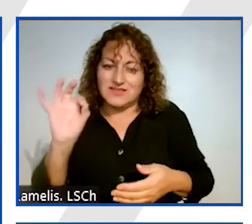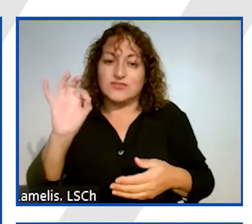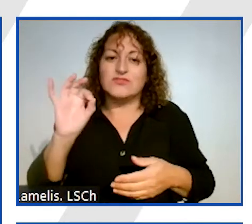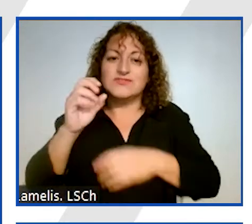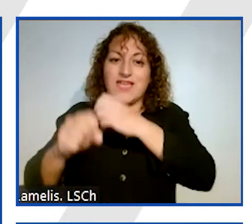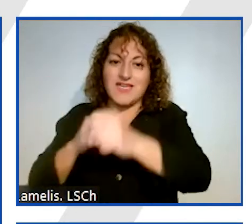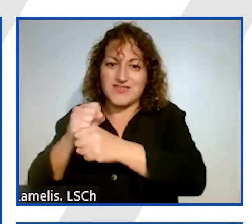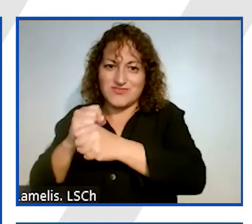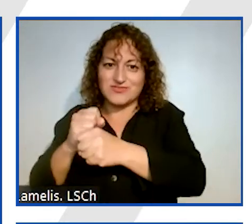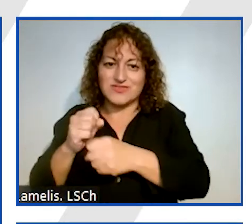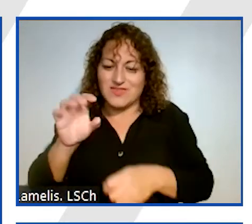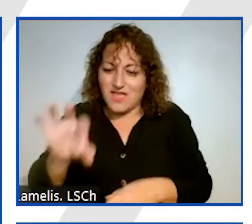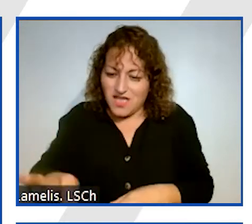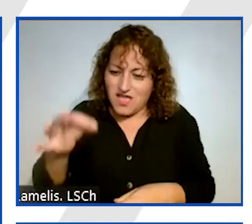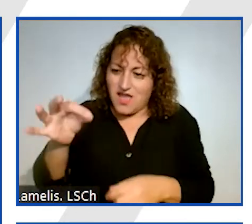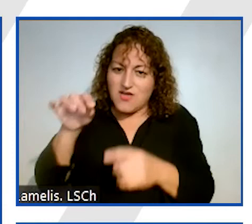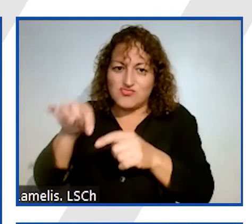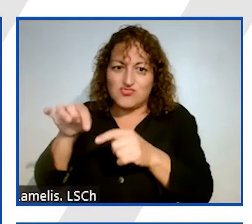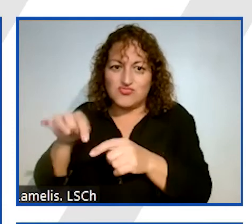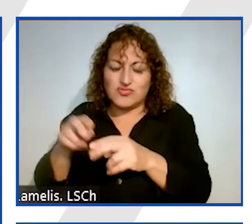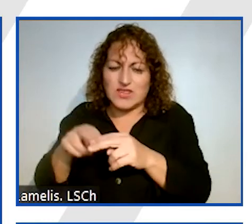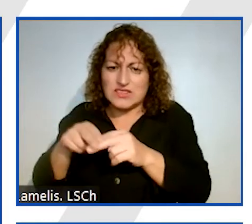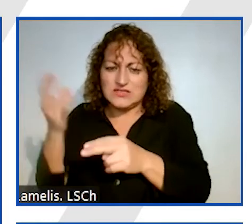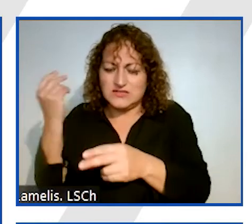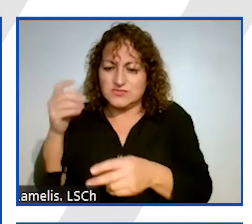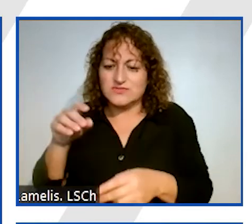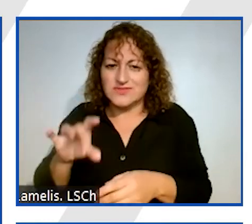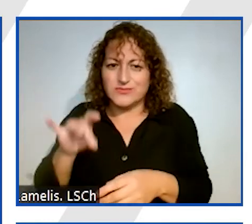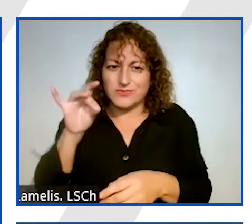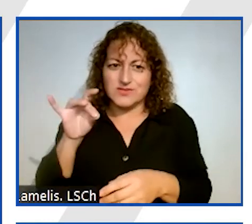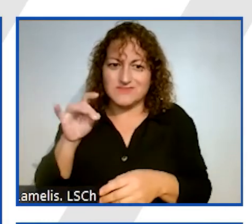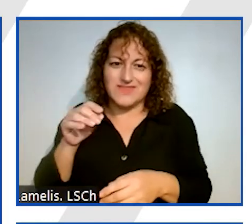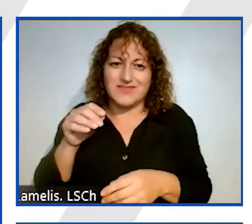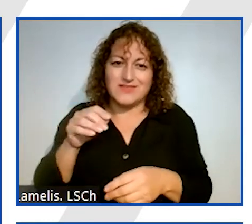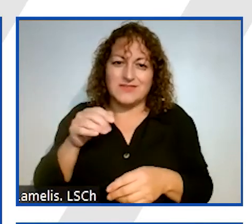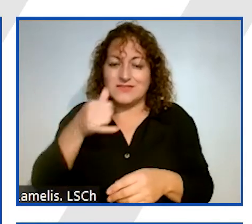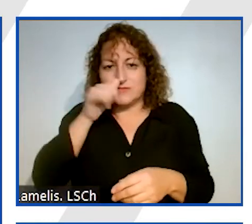uso, pero simplemente a nosotros se nos olvidó que existían los tiburones.